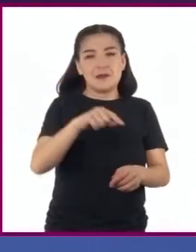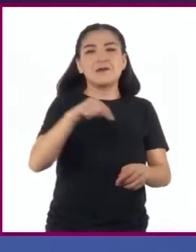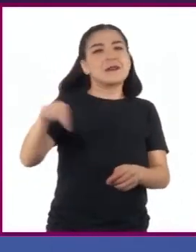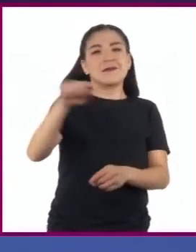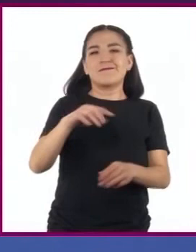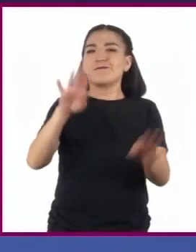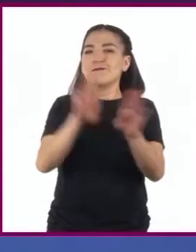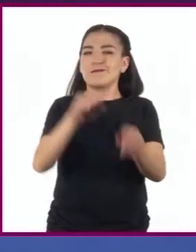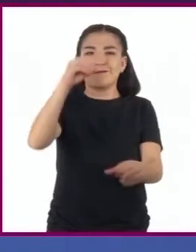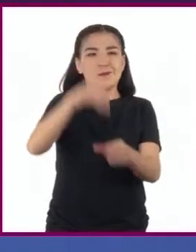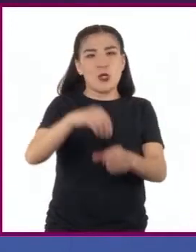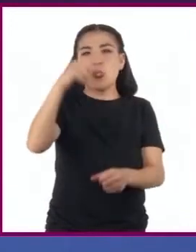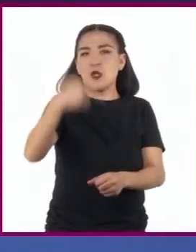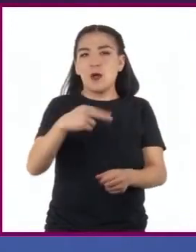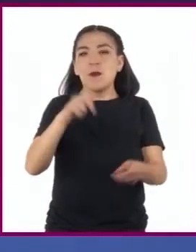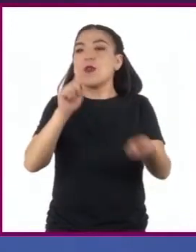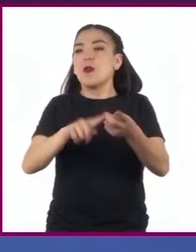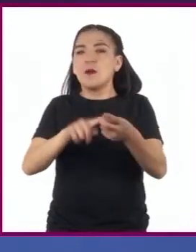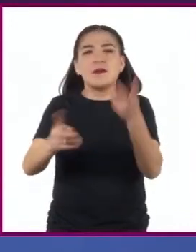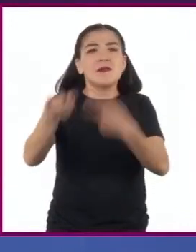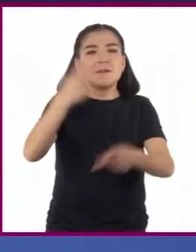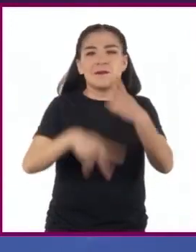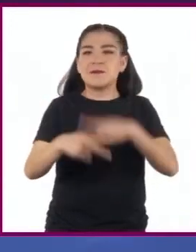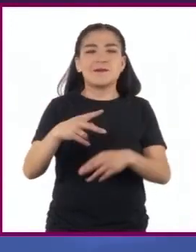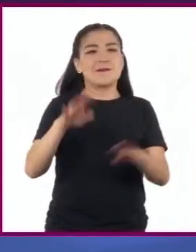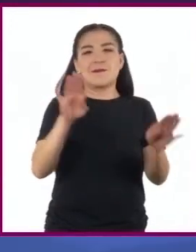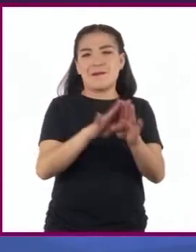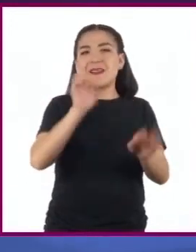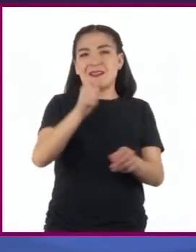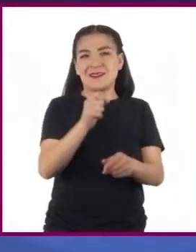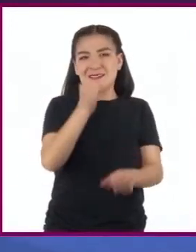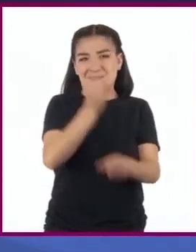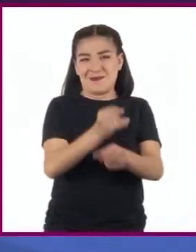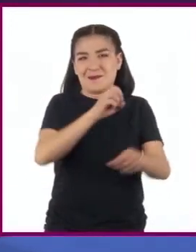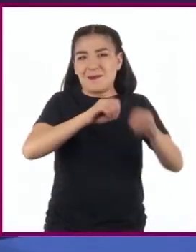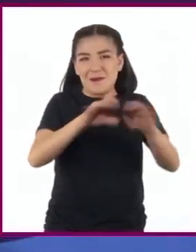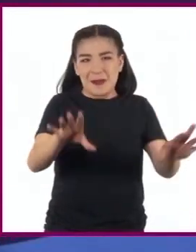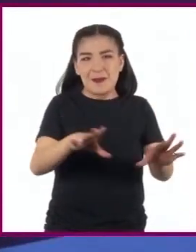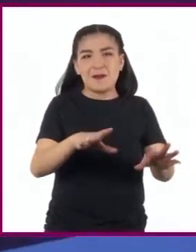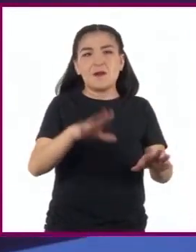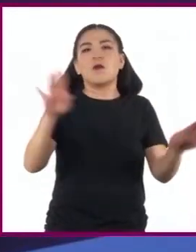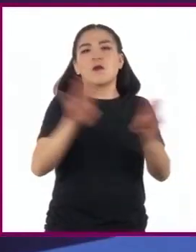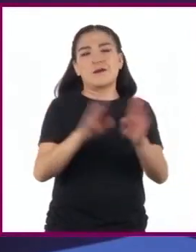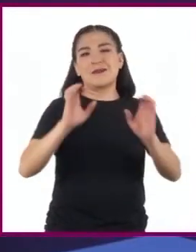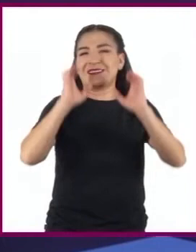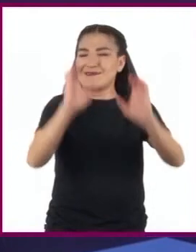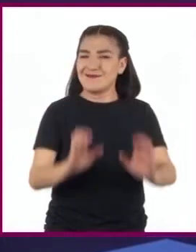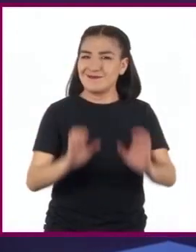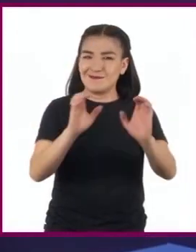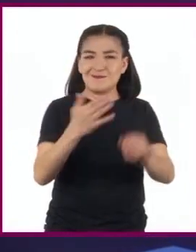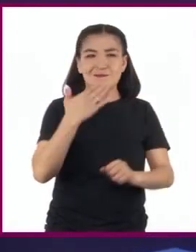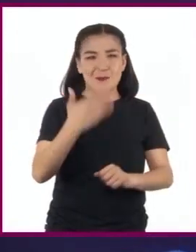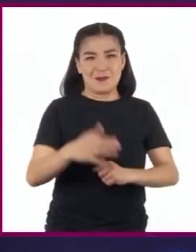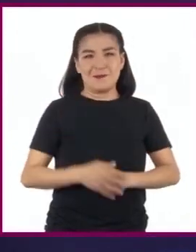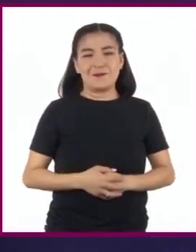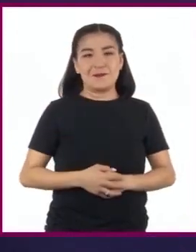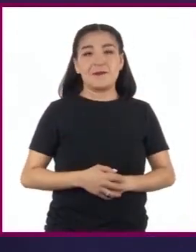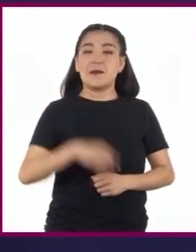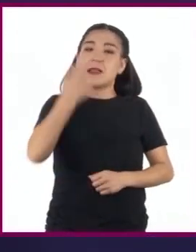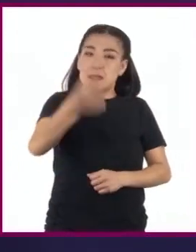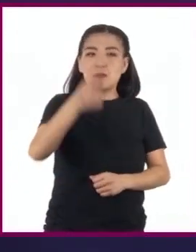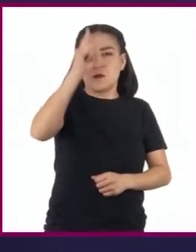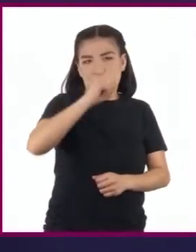una fórmula utilizada por las fuentes que ofrecen información que será tomada con cuidado. Es